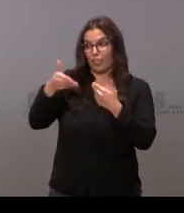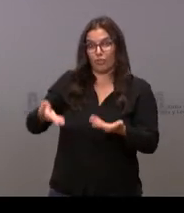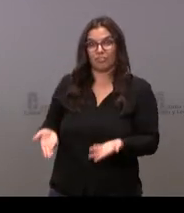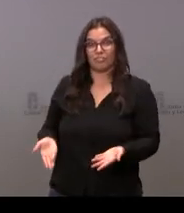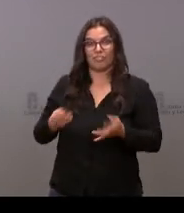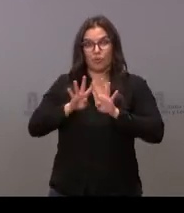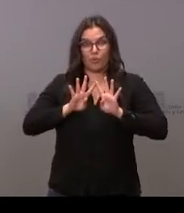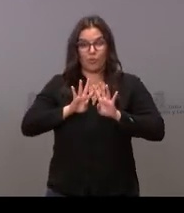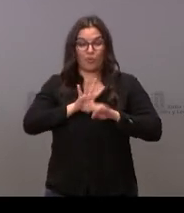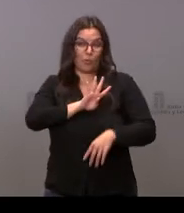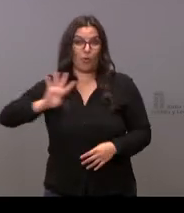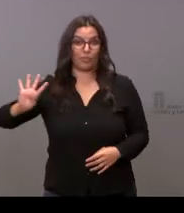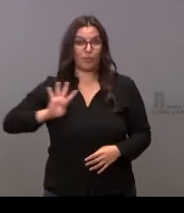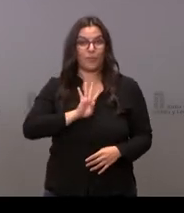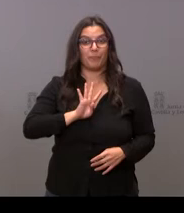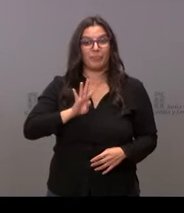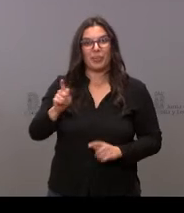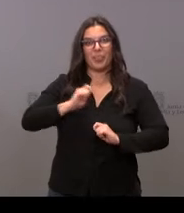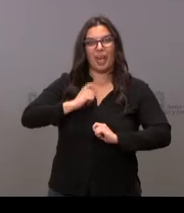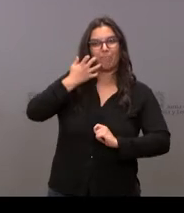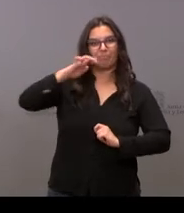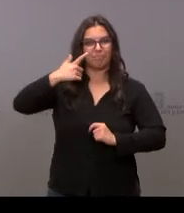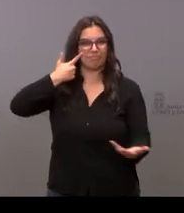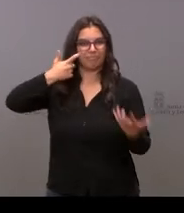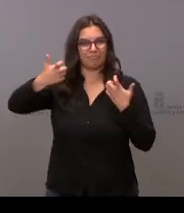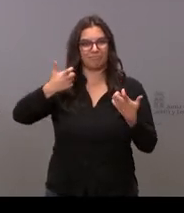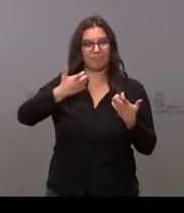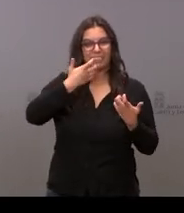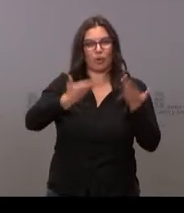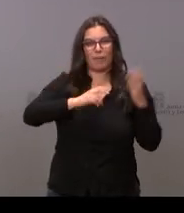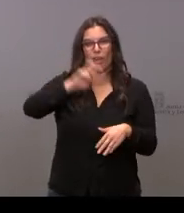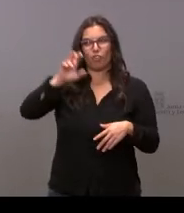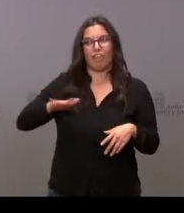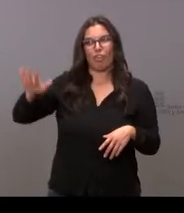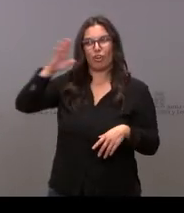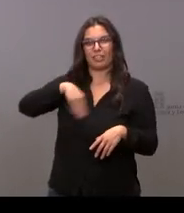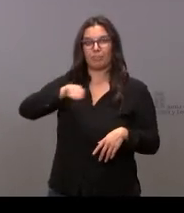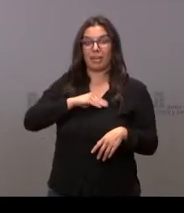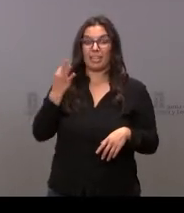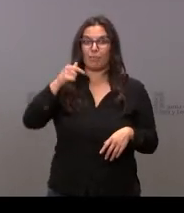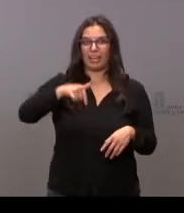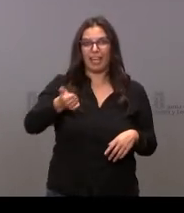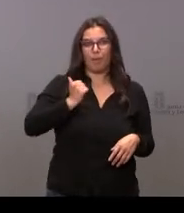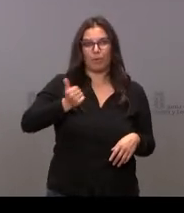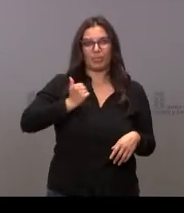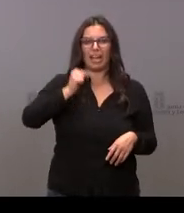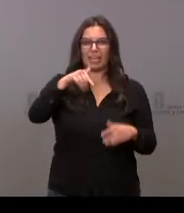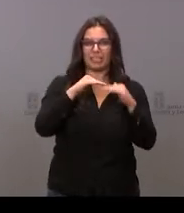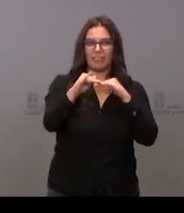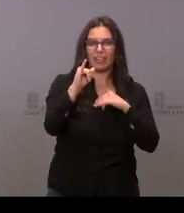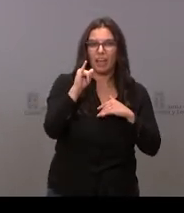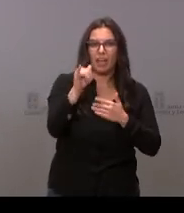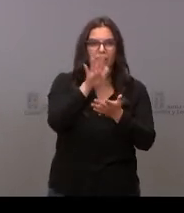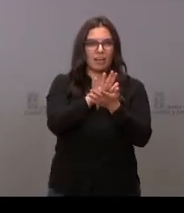nos está otorgando una diferencia respecto a otros lugares de españa que tenemos que aprovechar en salamanca y estabilidad hay